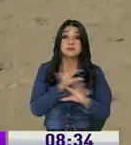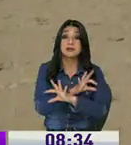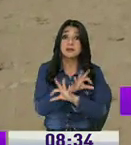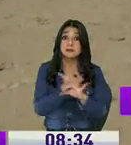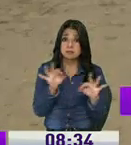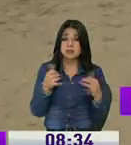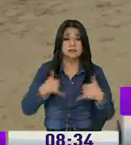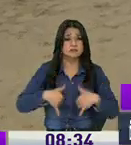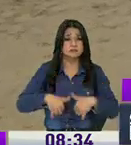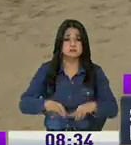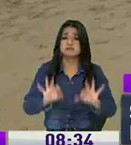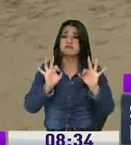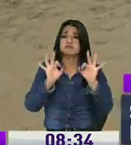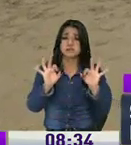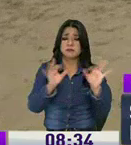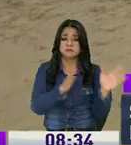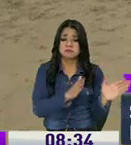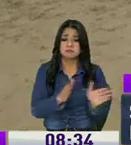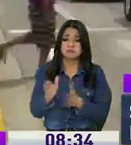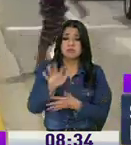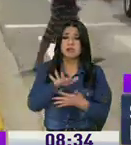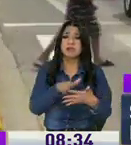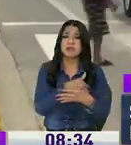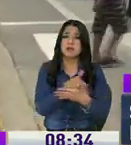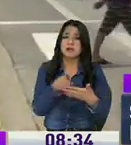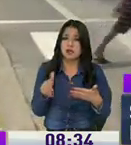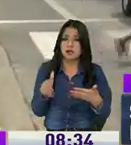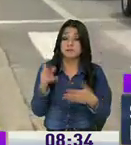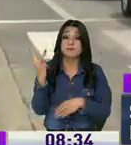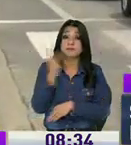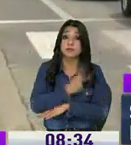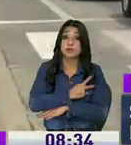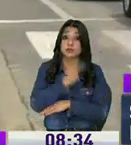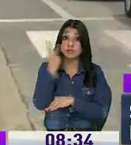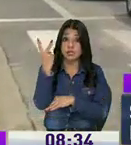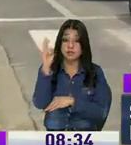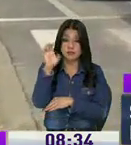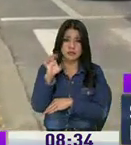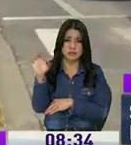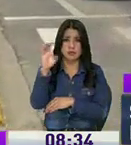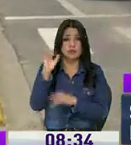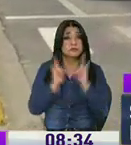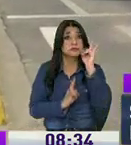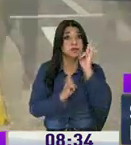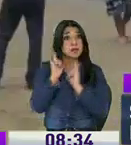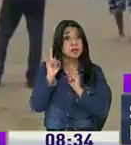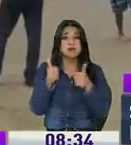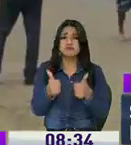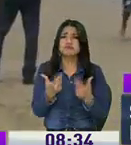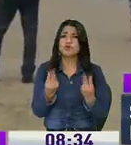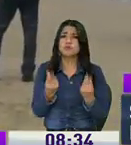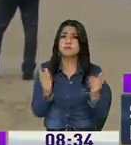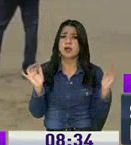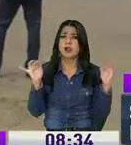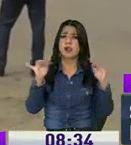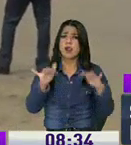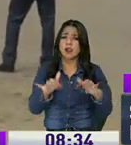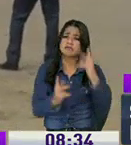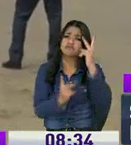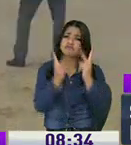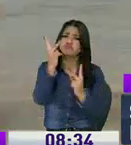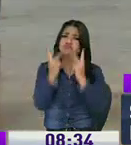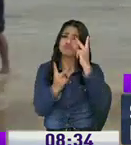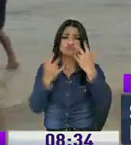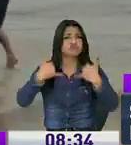se desarrollaron según lo que estaba establecido. En este segundo día del nuevo año, Salinas lucía con gran cantidad de bañistas y